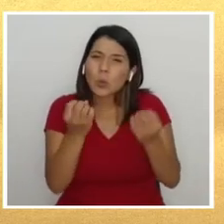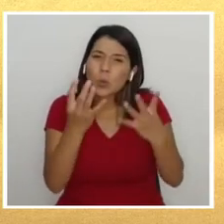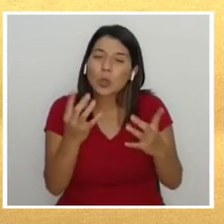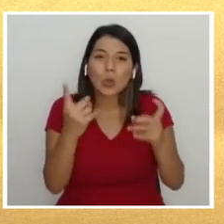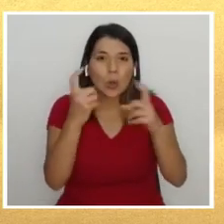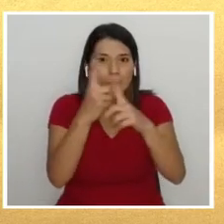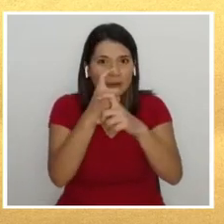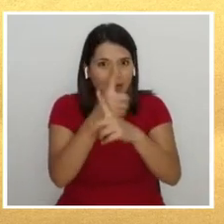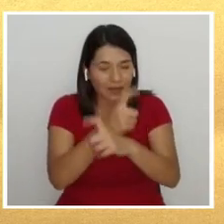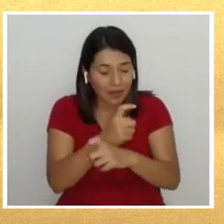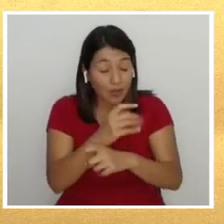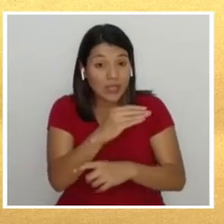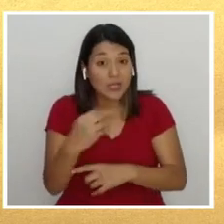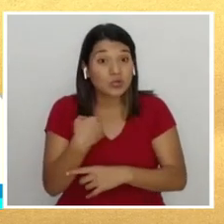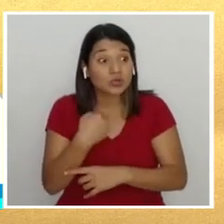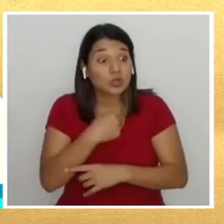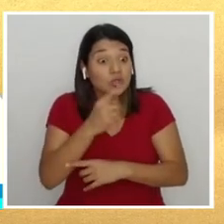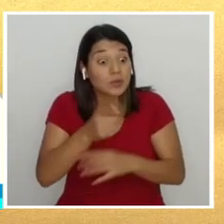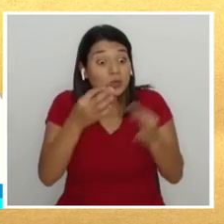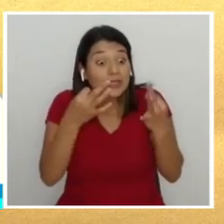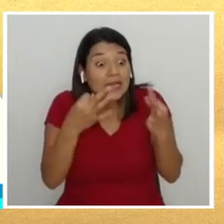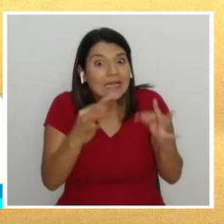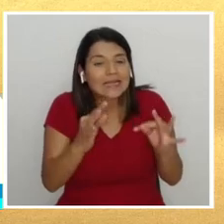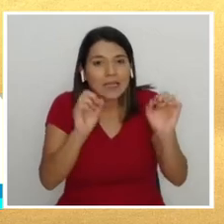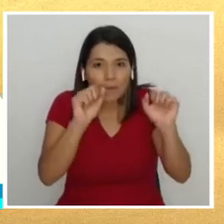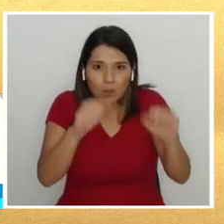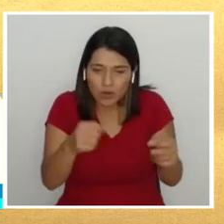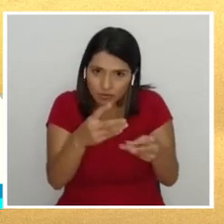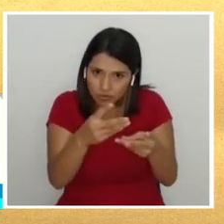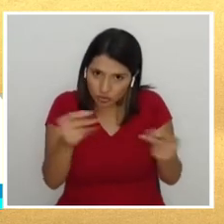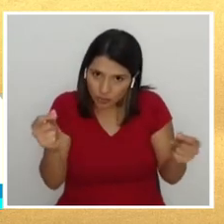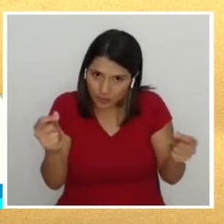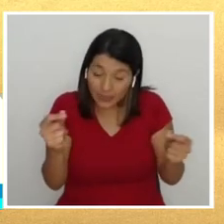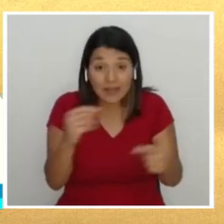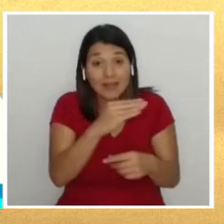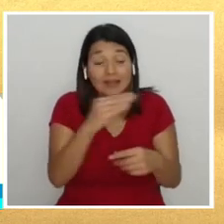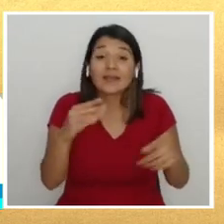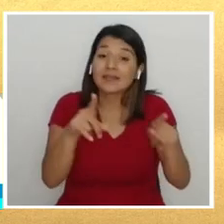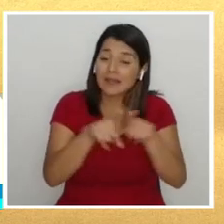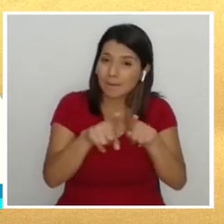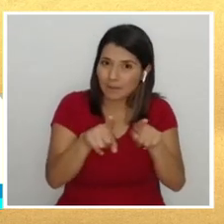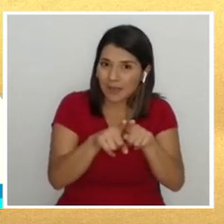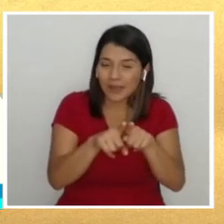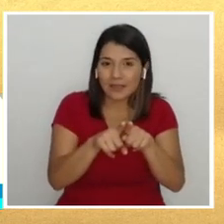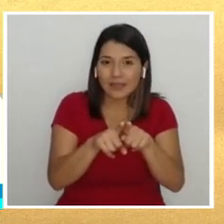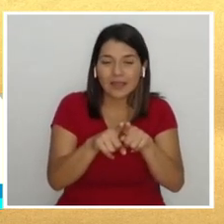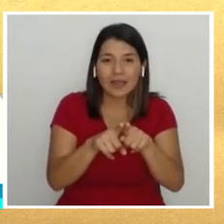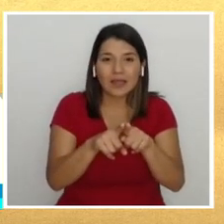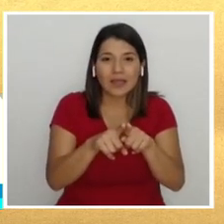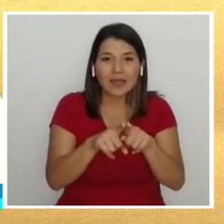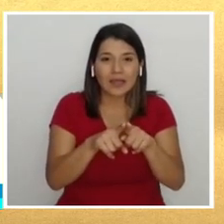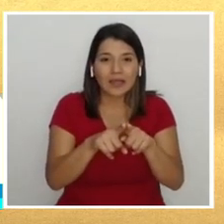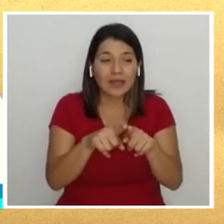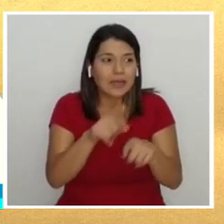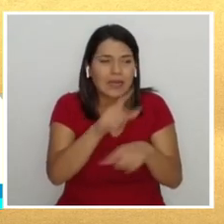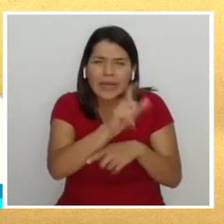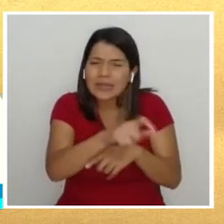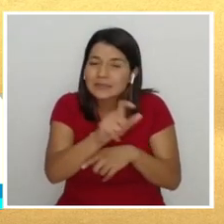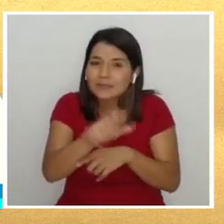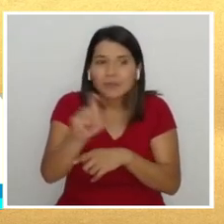tratar de resolver, e inclusive el personal en un riesgo